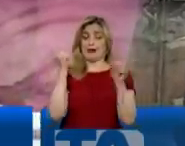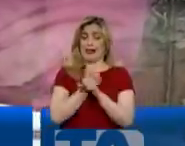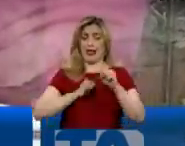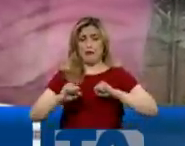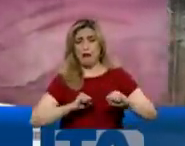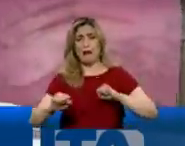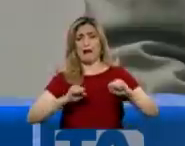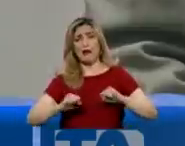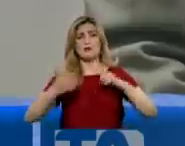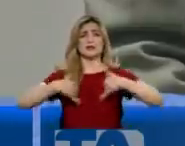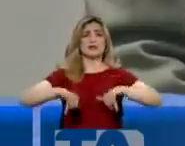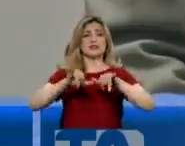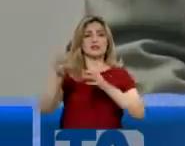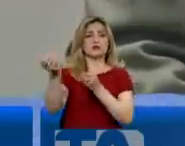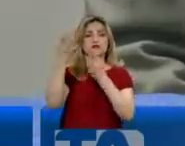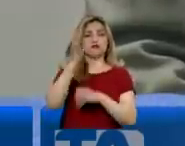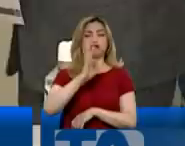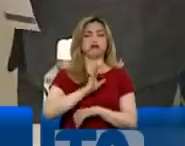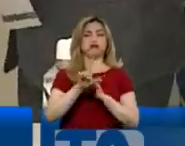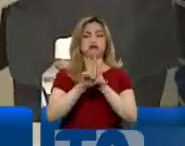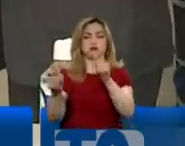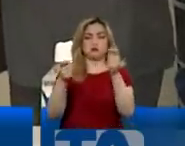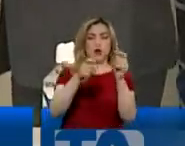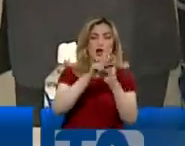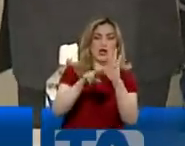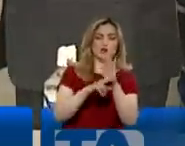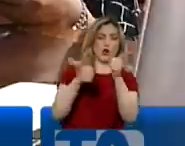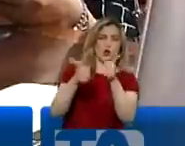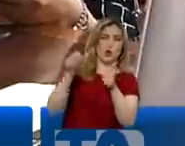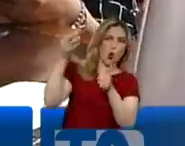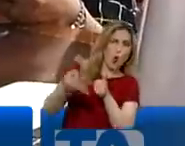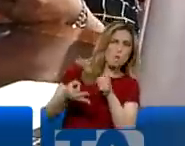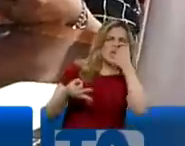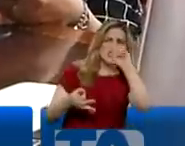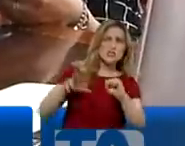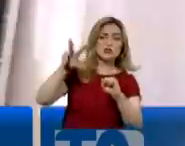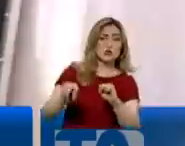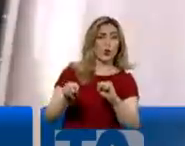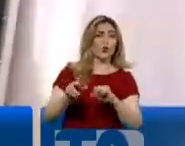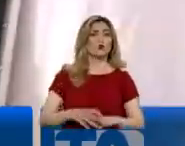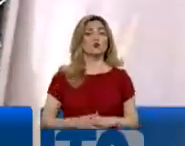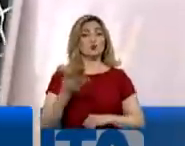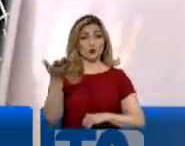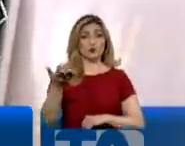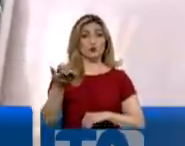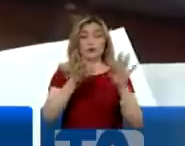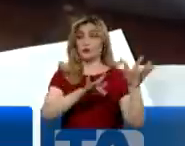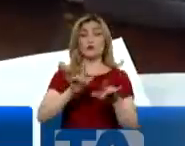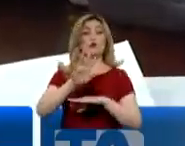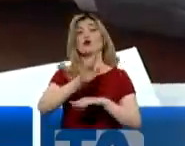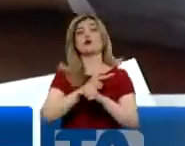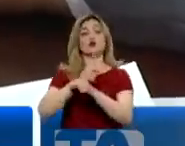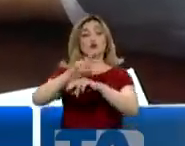conociendo informes técnicos jurídicos del cumplimiento o no de requisitos de los candidatos segundos actualizo el secretario general del consejo nacional